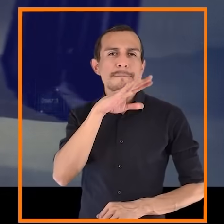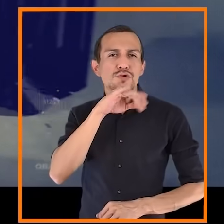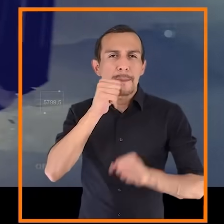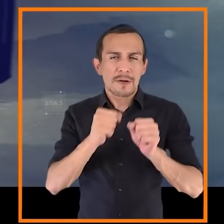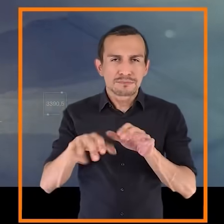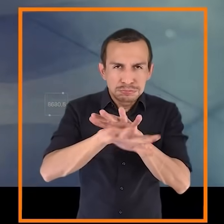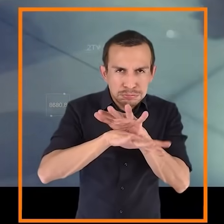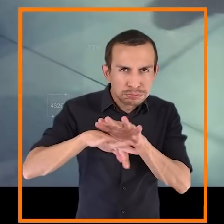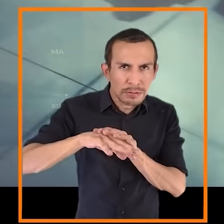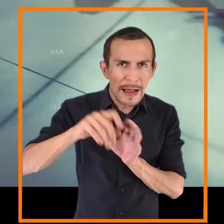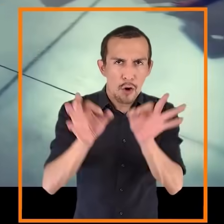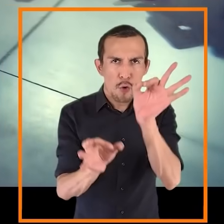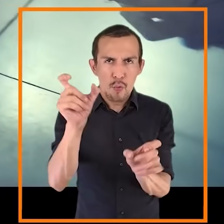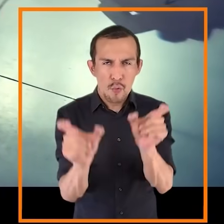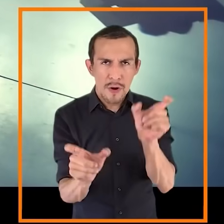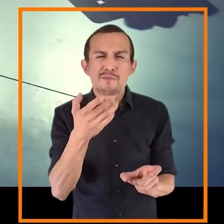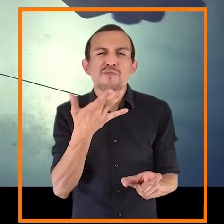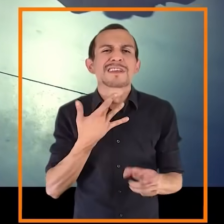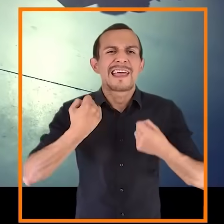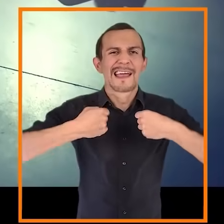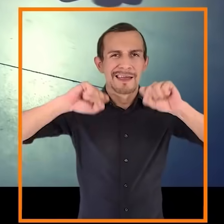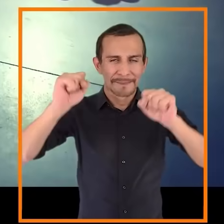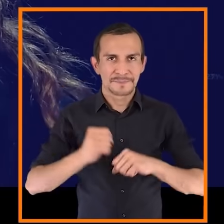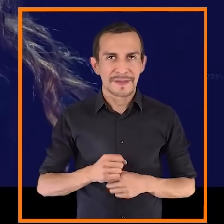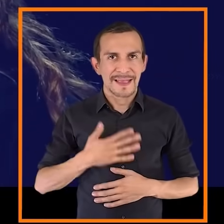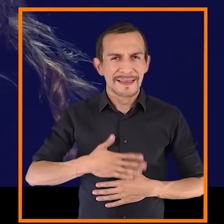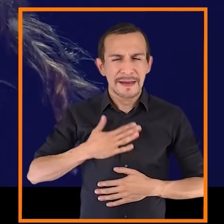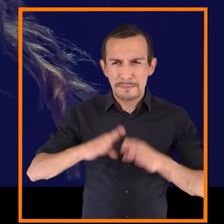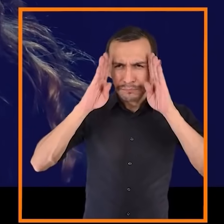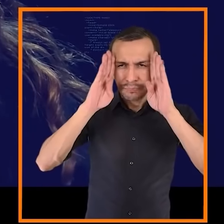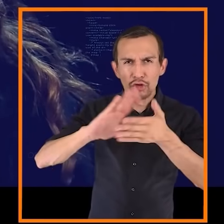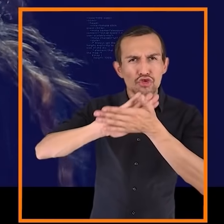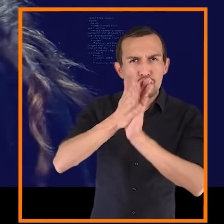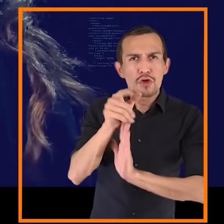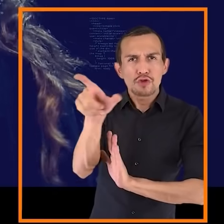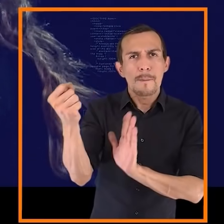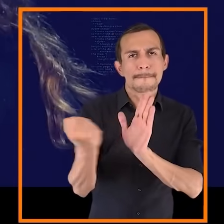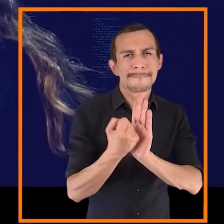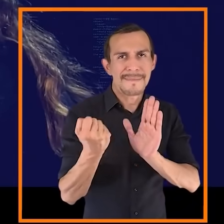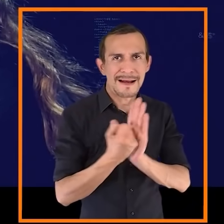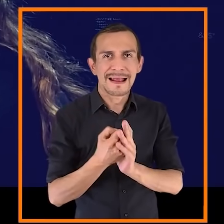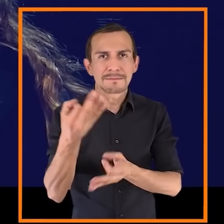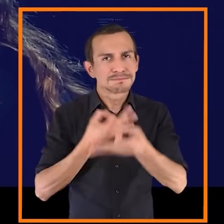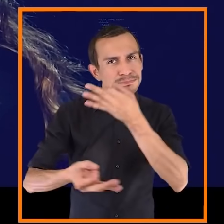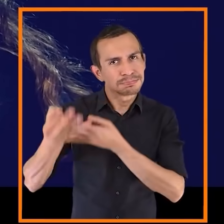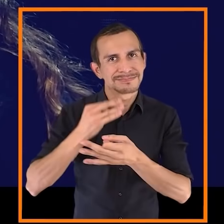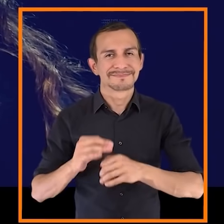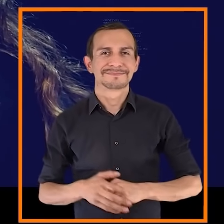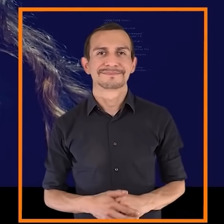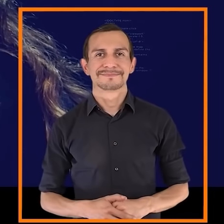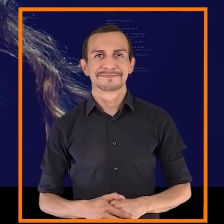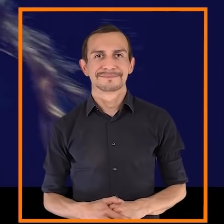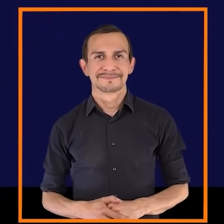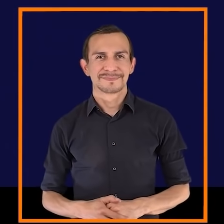Tiene un minuto para convencer al jurado por qué debe ganar. Y queremos escuchar todo sobre Apromasa. Cuéntanos.